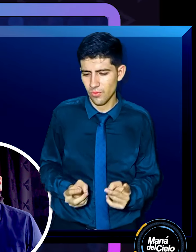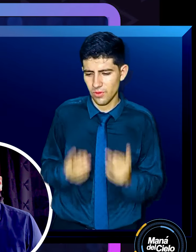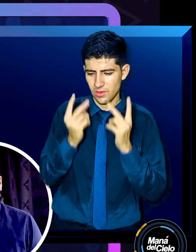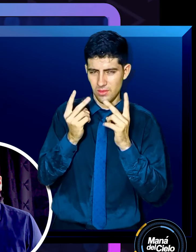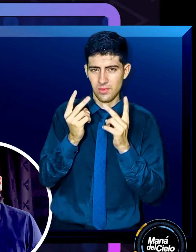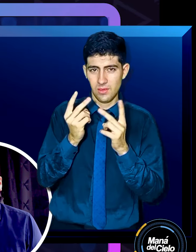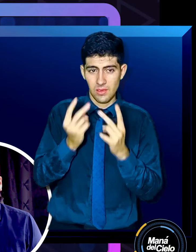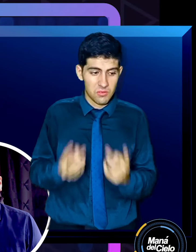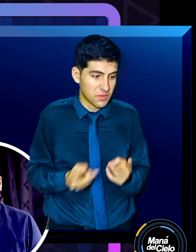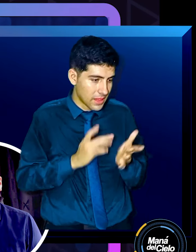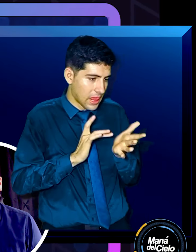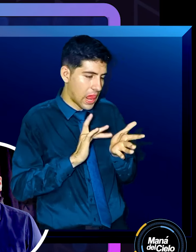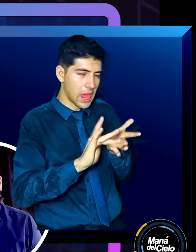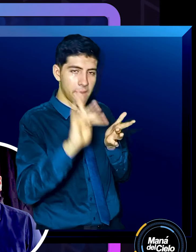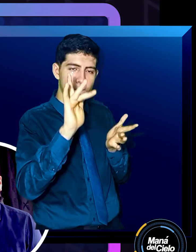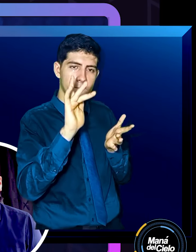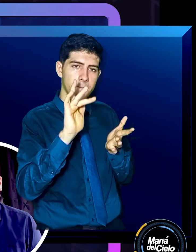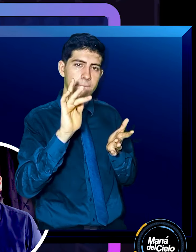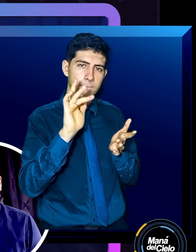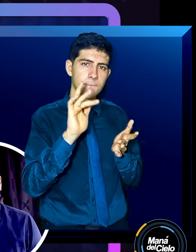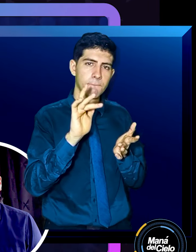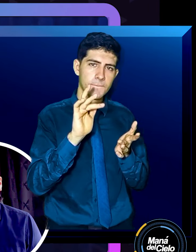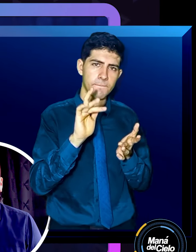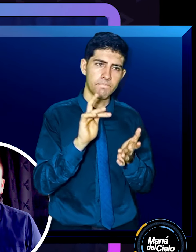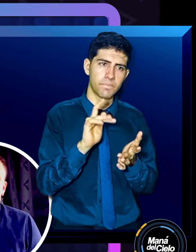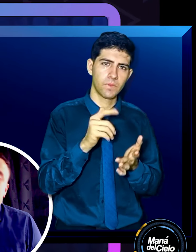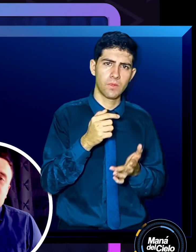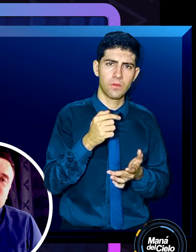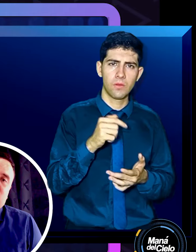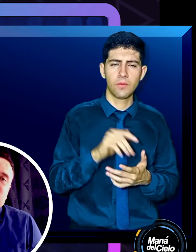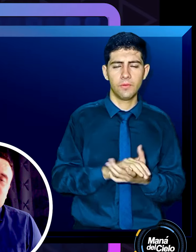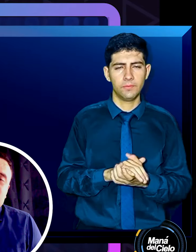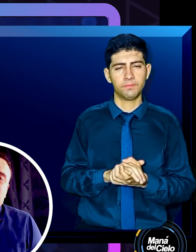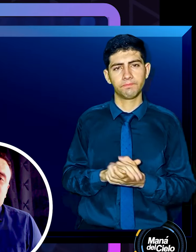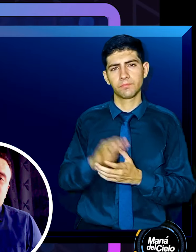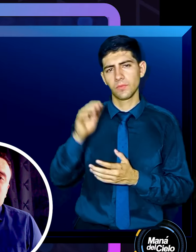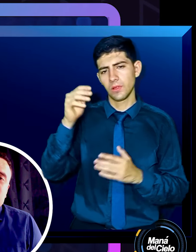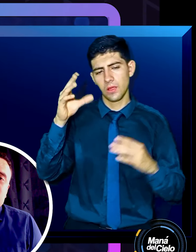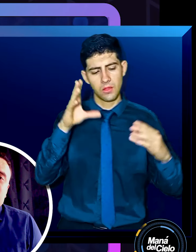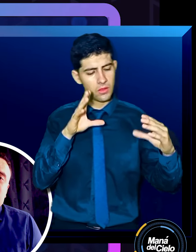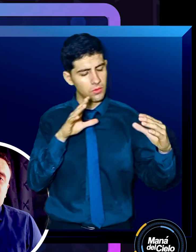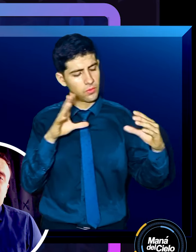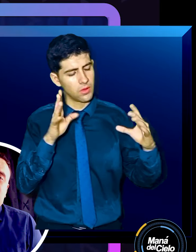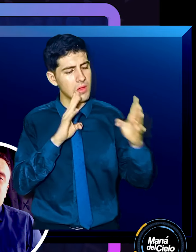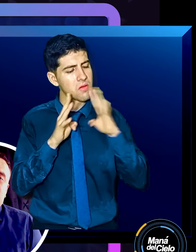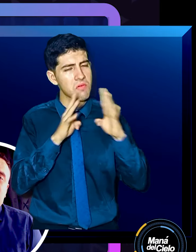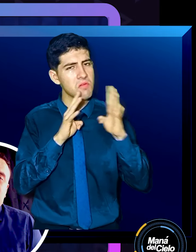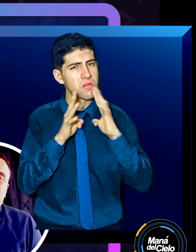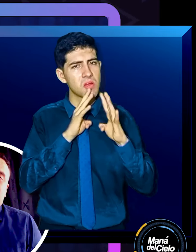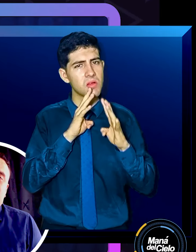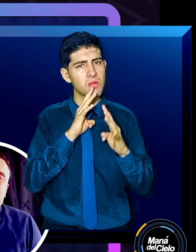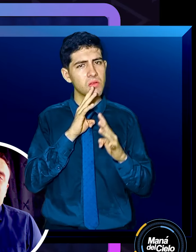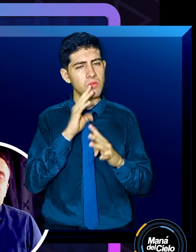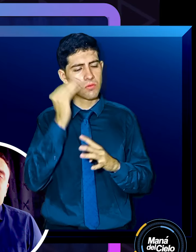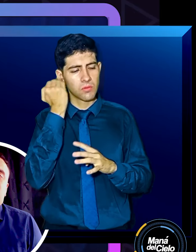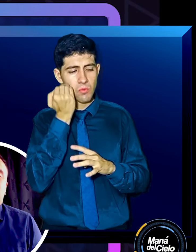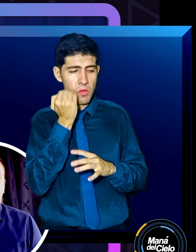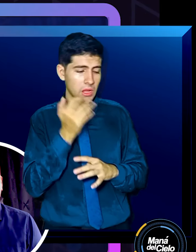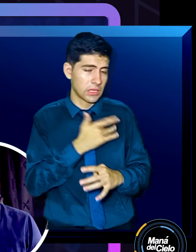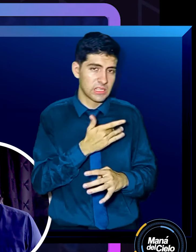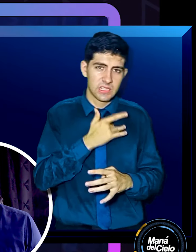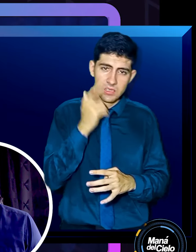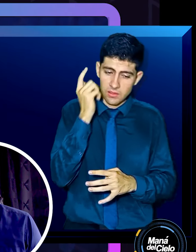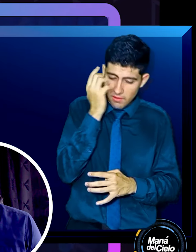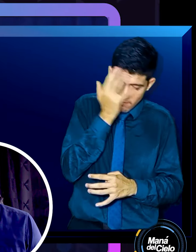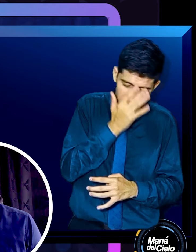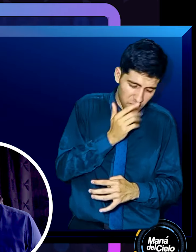yo soy bonito. Hablé con una chica hace poco en el Canadá que se siente así como maluca.